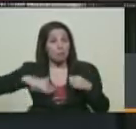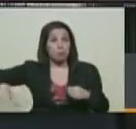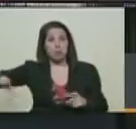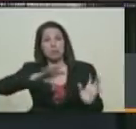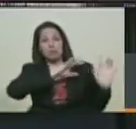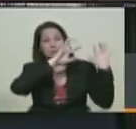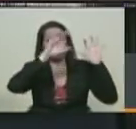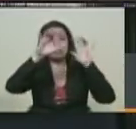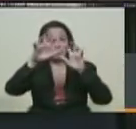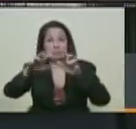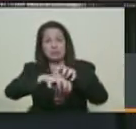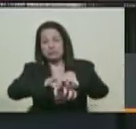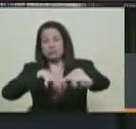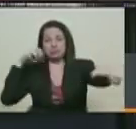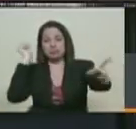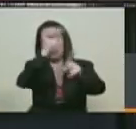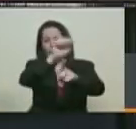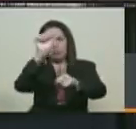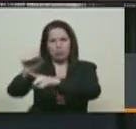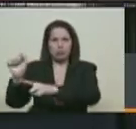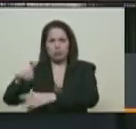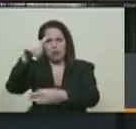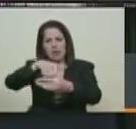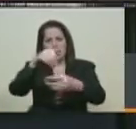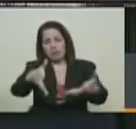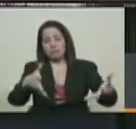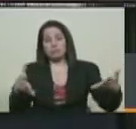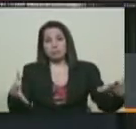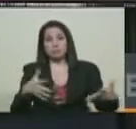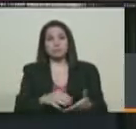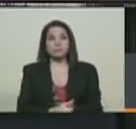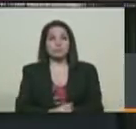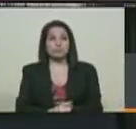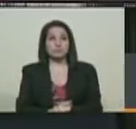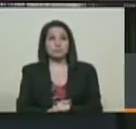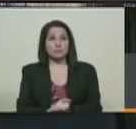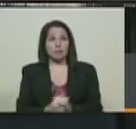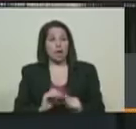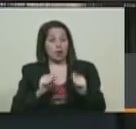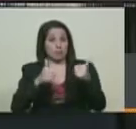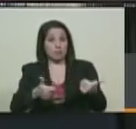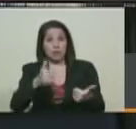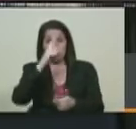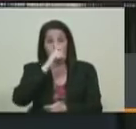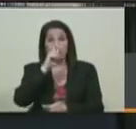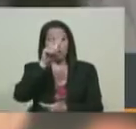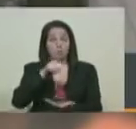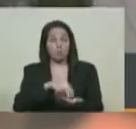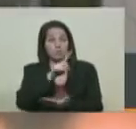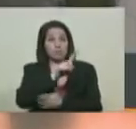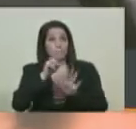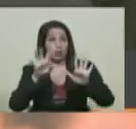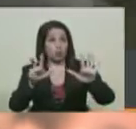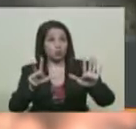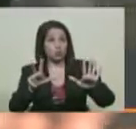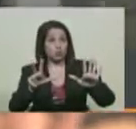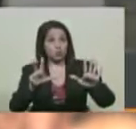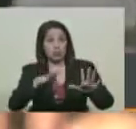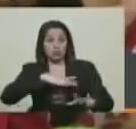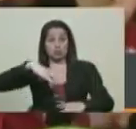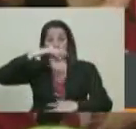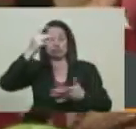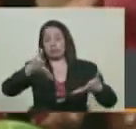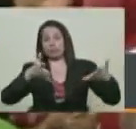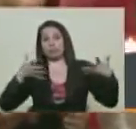de la patria a vencer, a vencer y a vencer. Ha iniciado este año 2018 con espíritu de